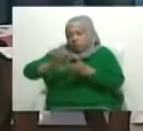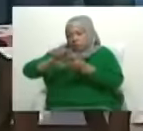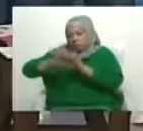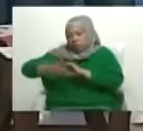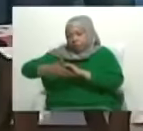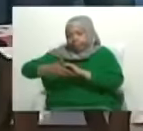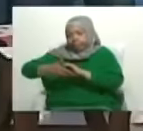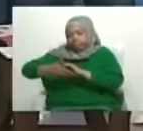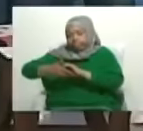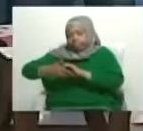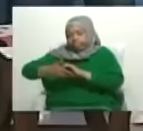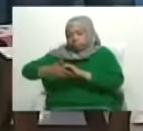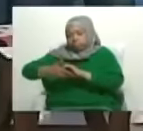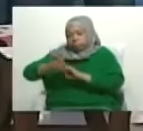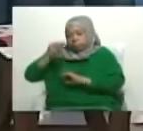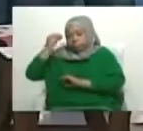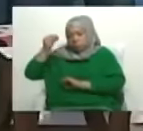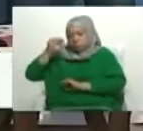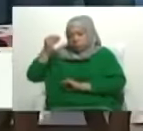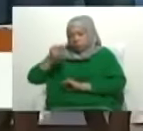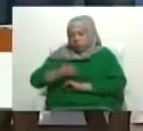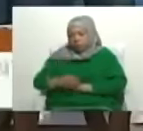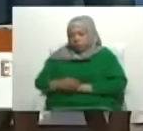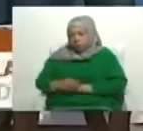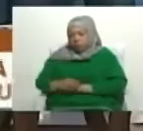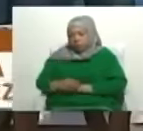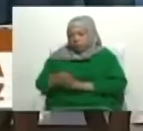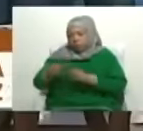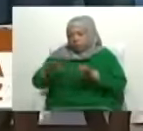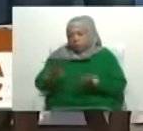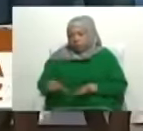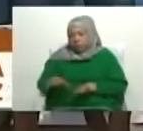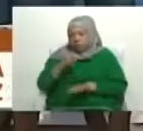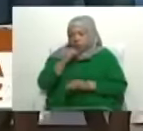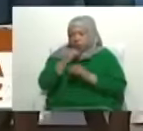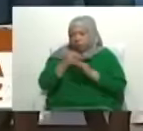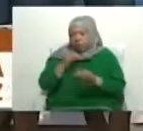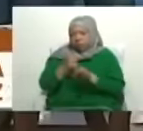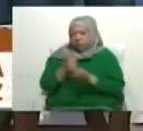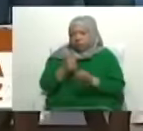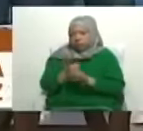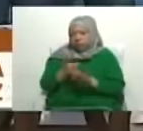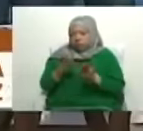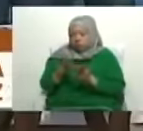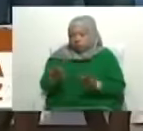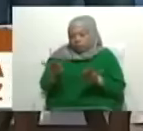Entonces, fíjense que no se quedaron con nada en el tintero.